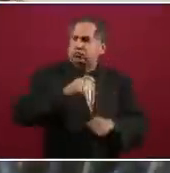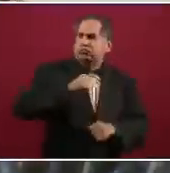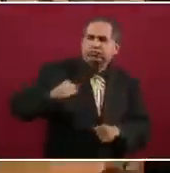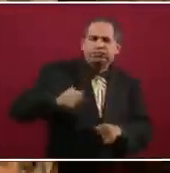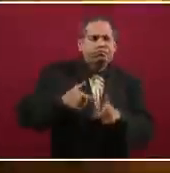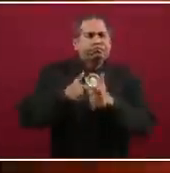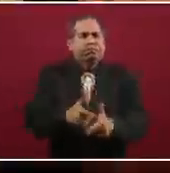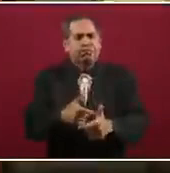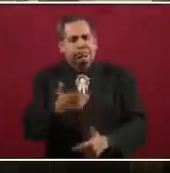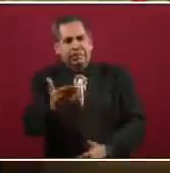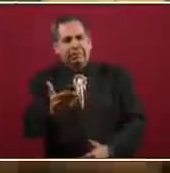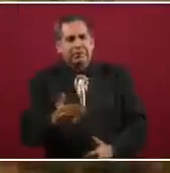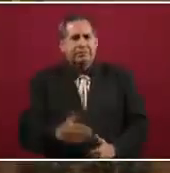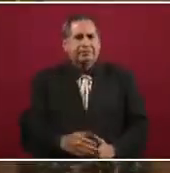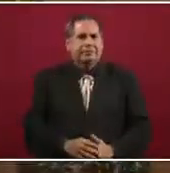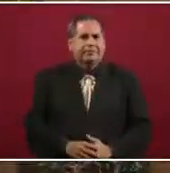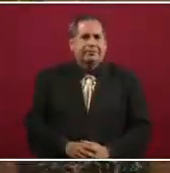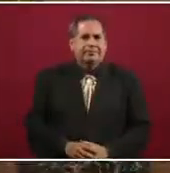enseñanza.